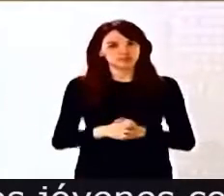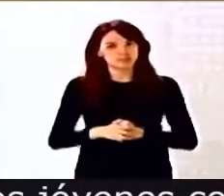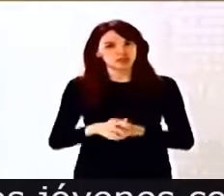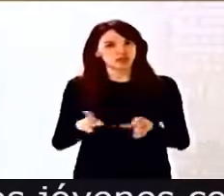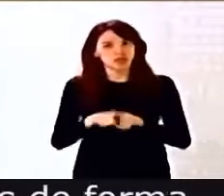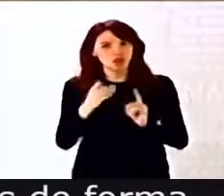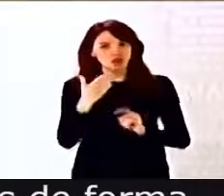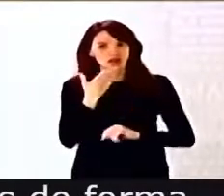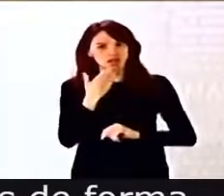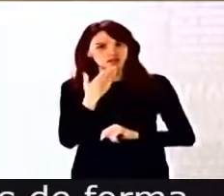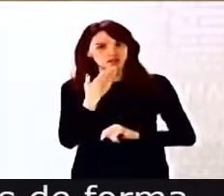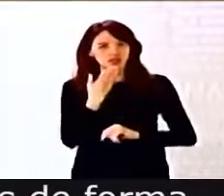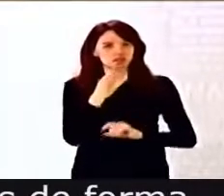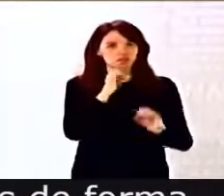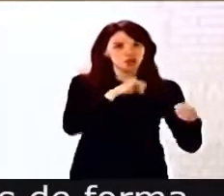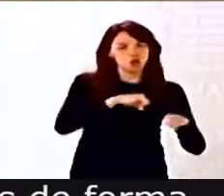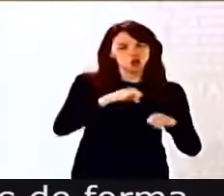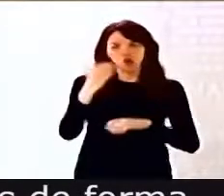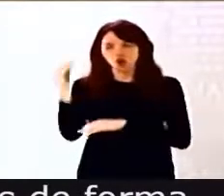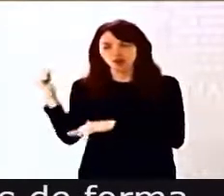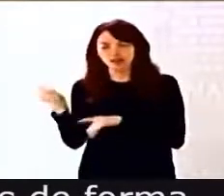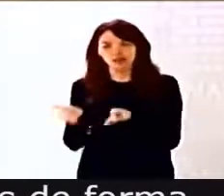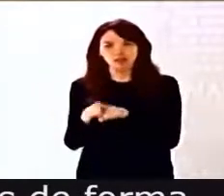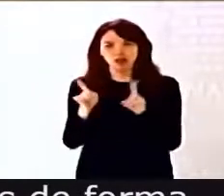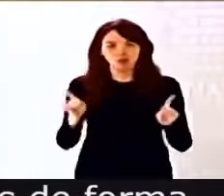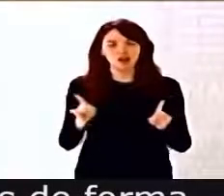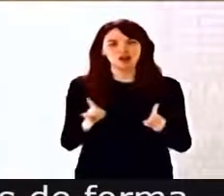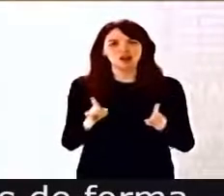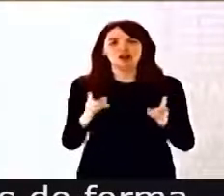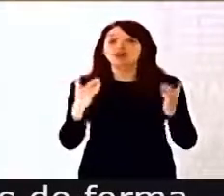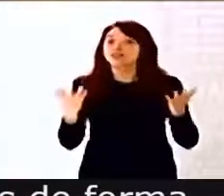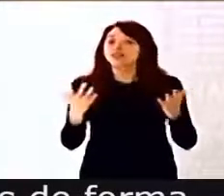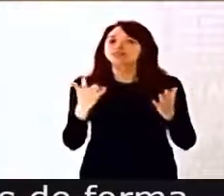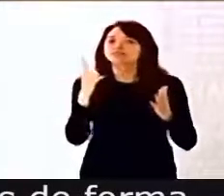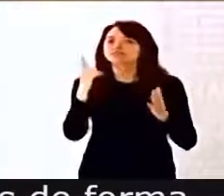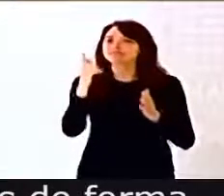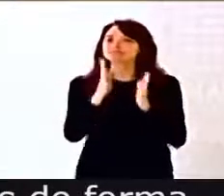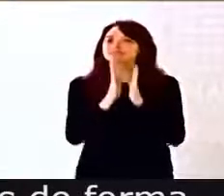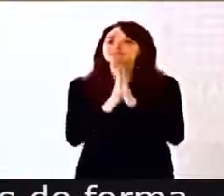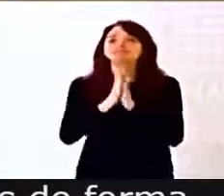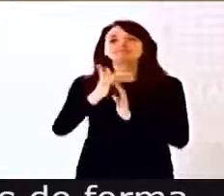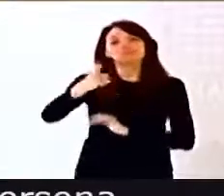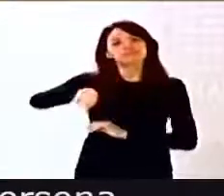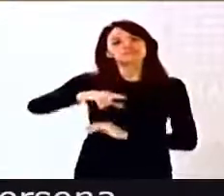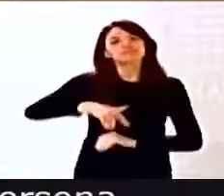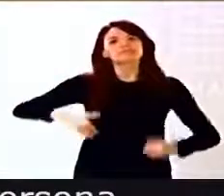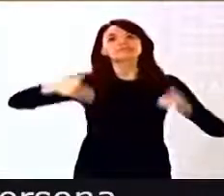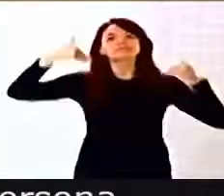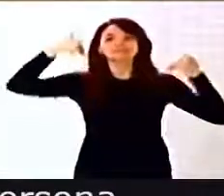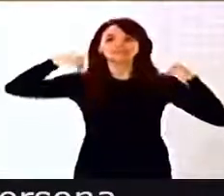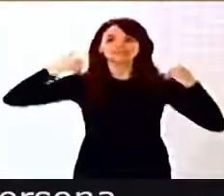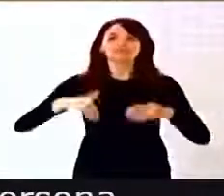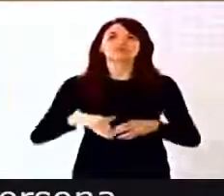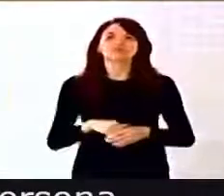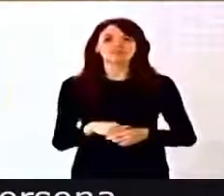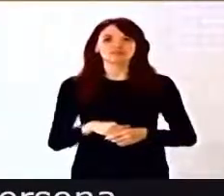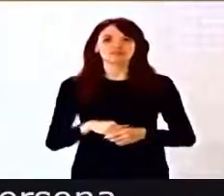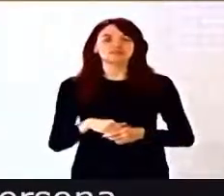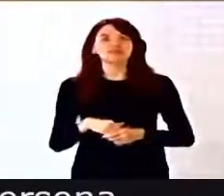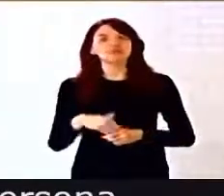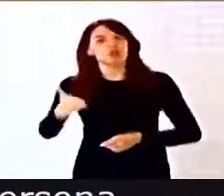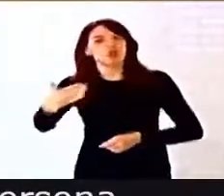independientemente de la edad de la persona que esté infectada. Por eso apelo a esa responsabilidad. No pasa nada